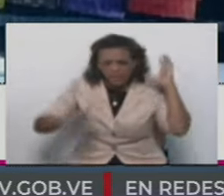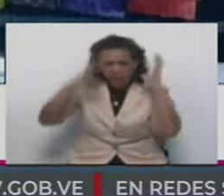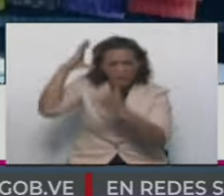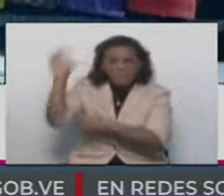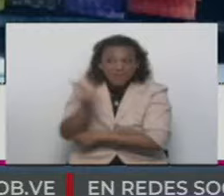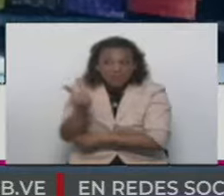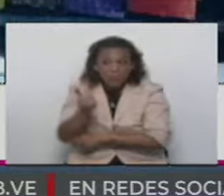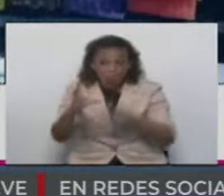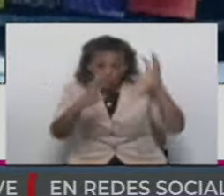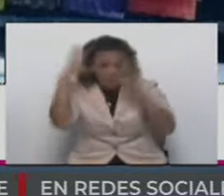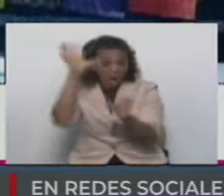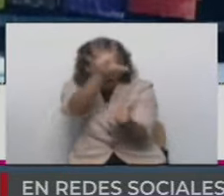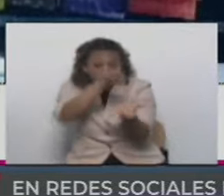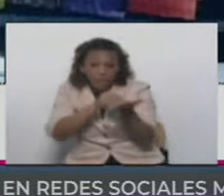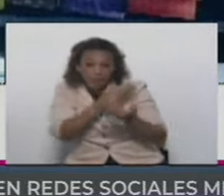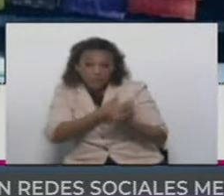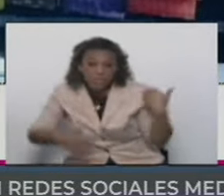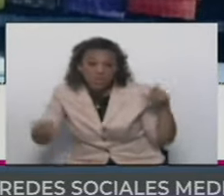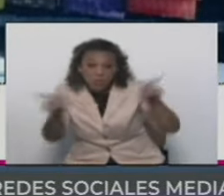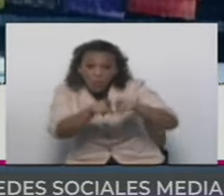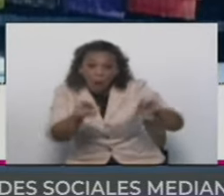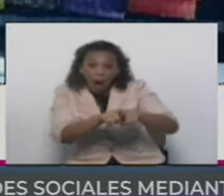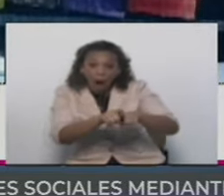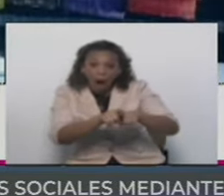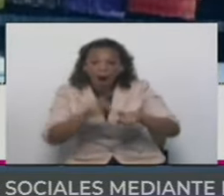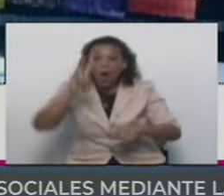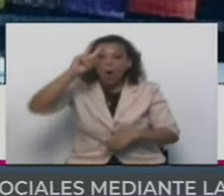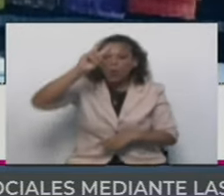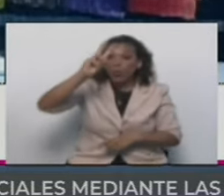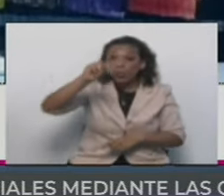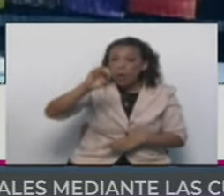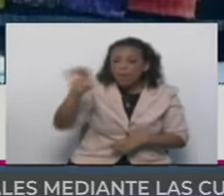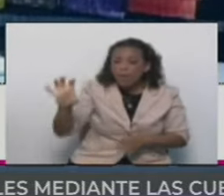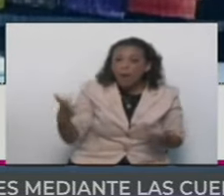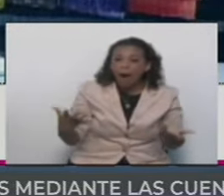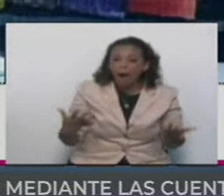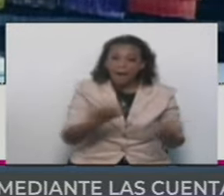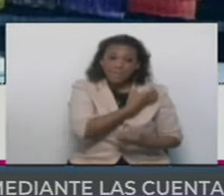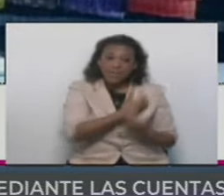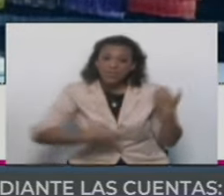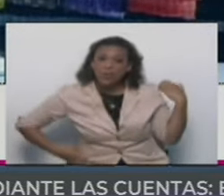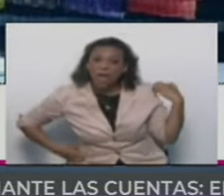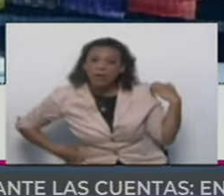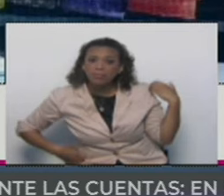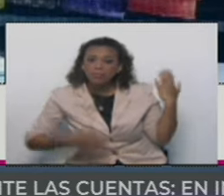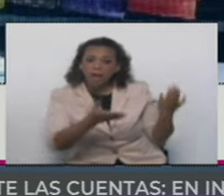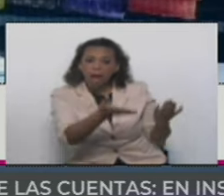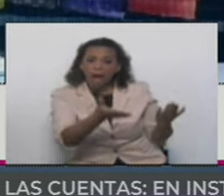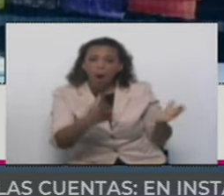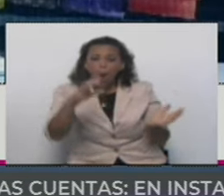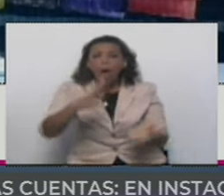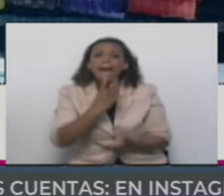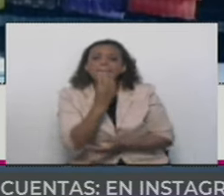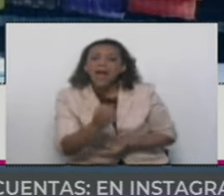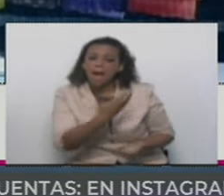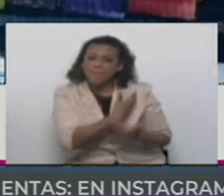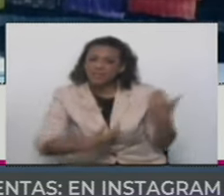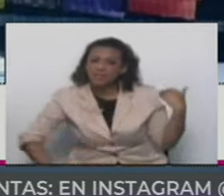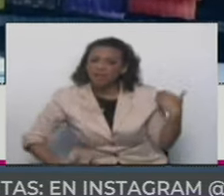¿Venezuela necesita un Milei? ¿O un Noboa? ¿O un Netanyahu?